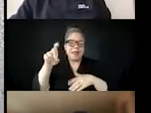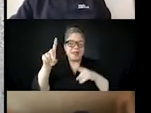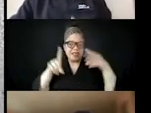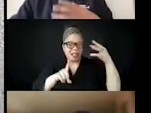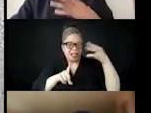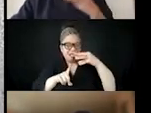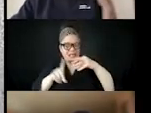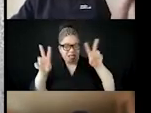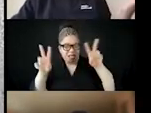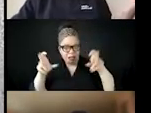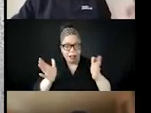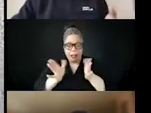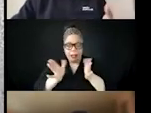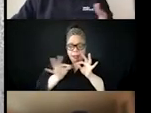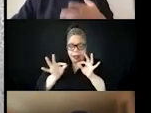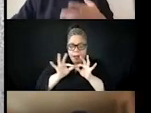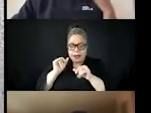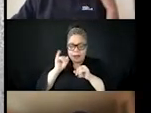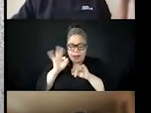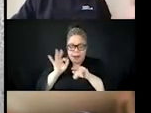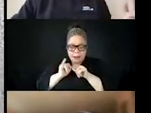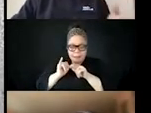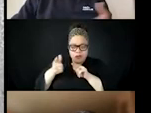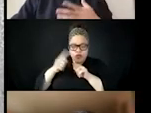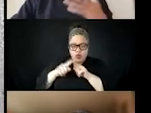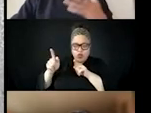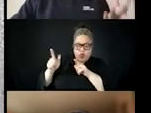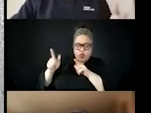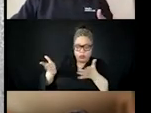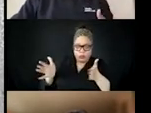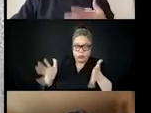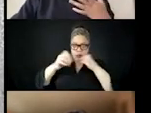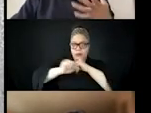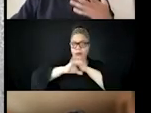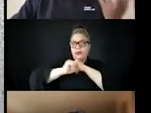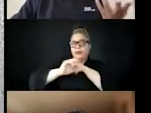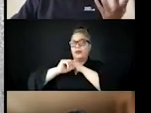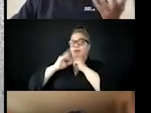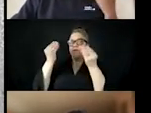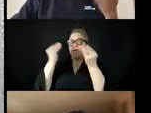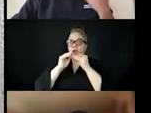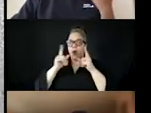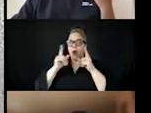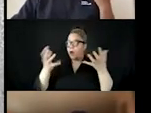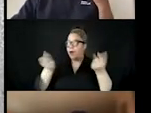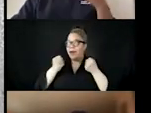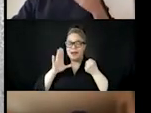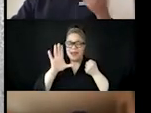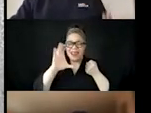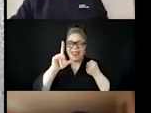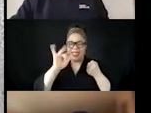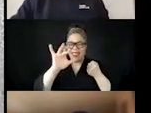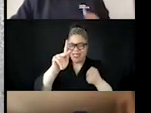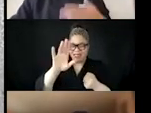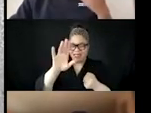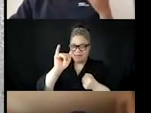entonces le llamo el clic del original entonces los elementos de esto es que son